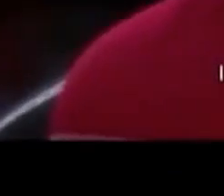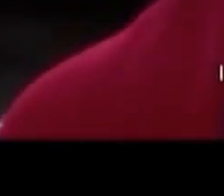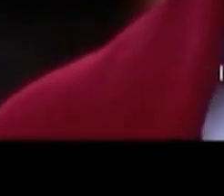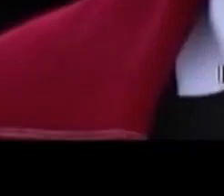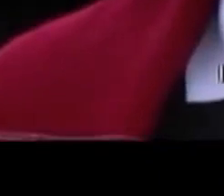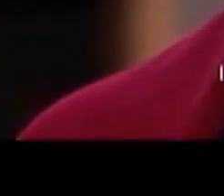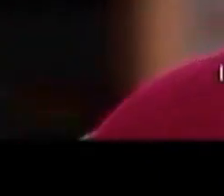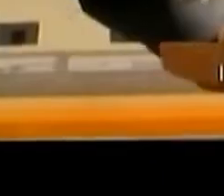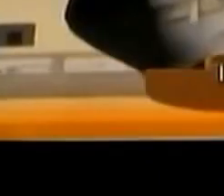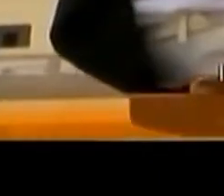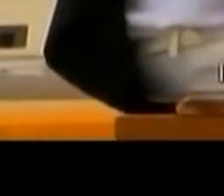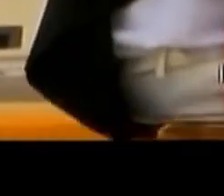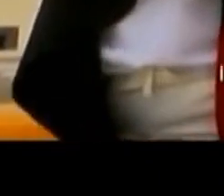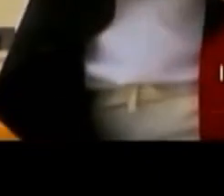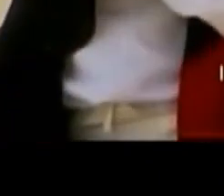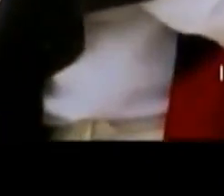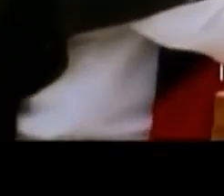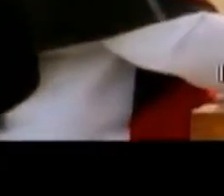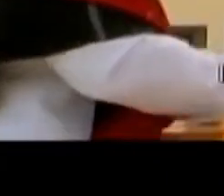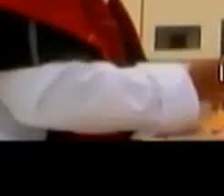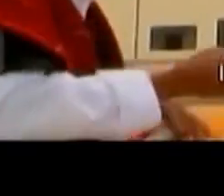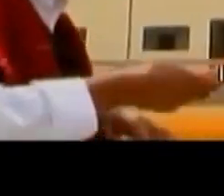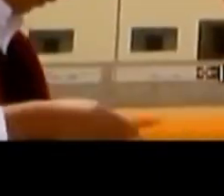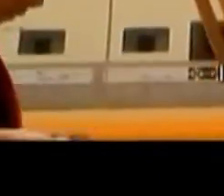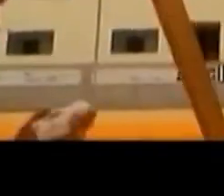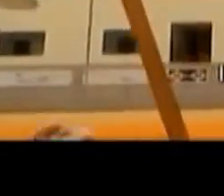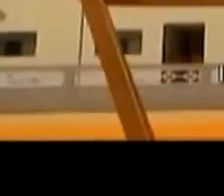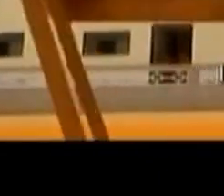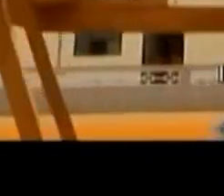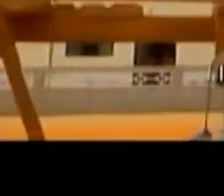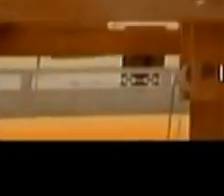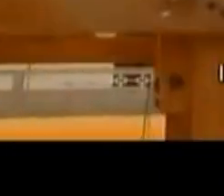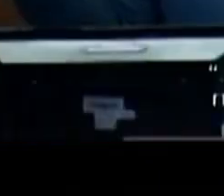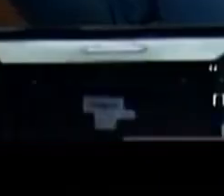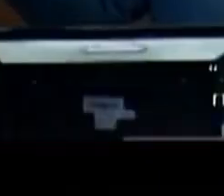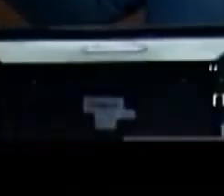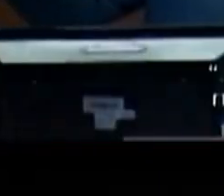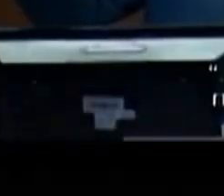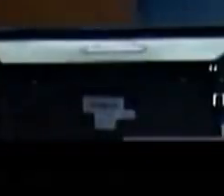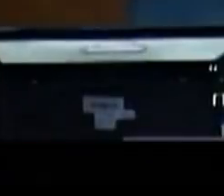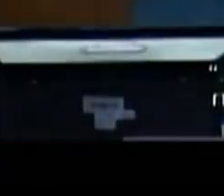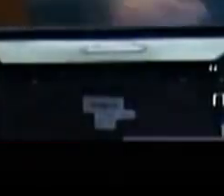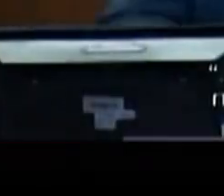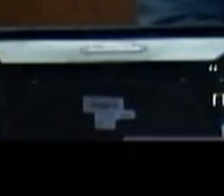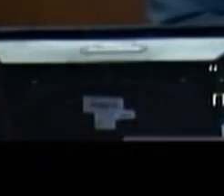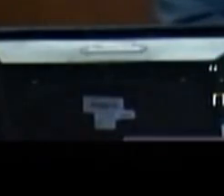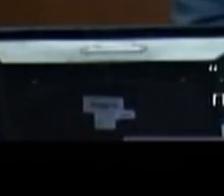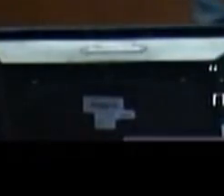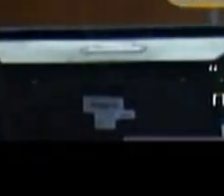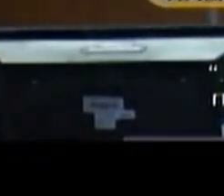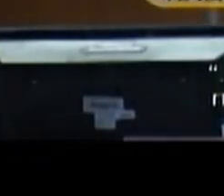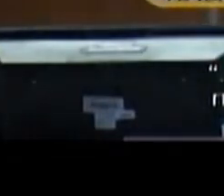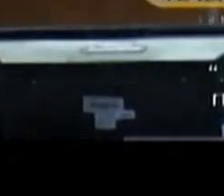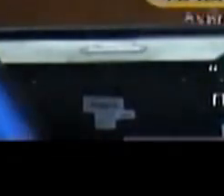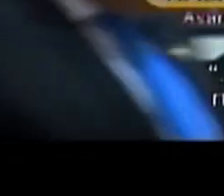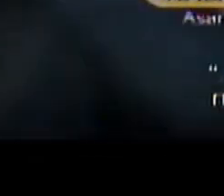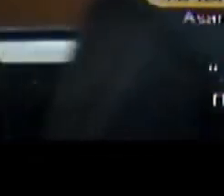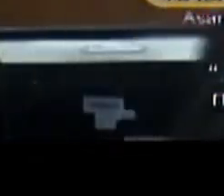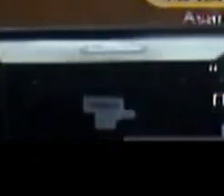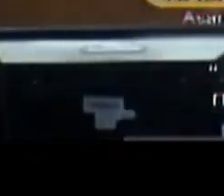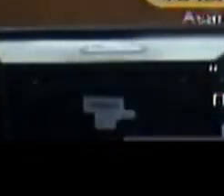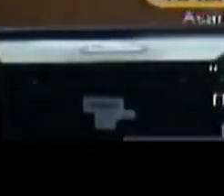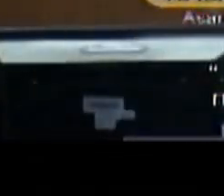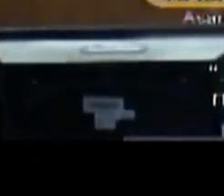diversidad cultural del país y preservación del derecho indígena. Del pueblo quichua salasaca, mediante sus ganas